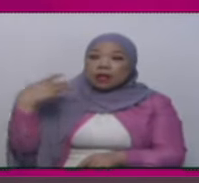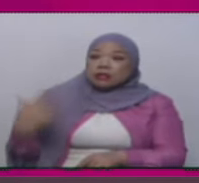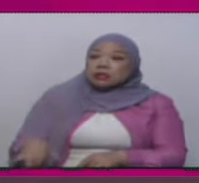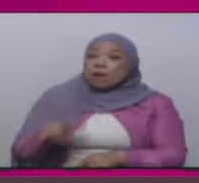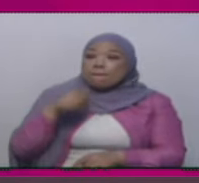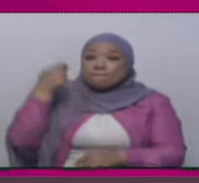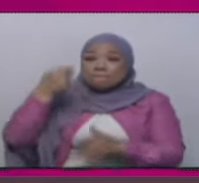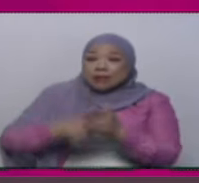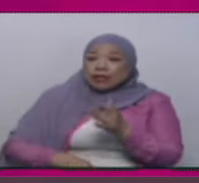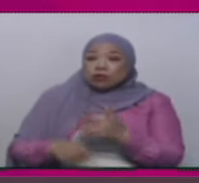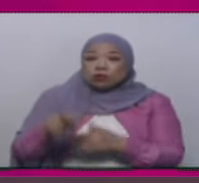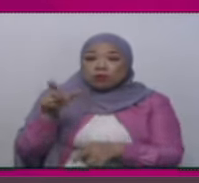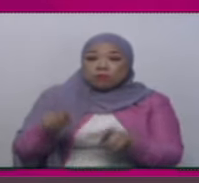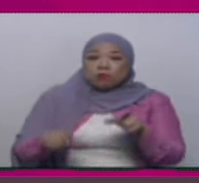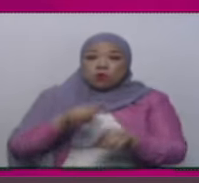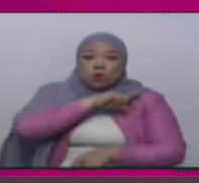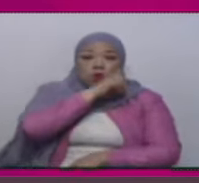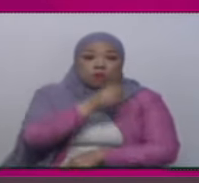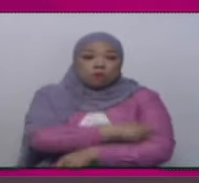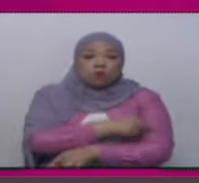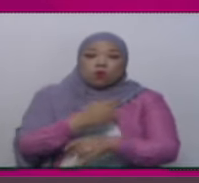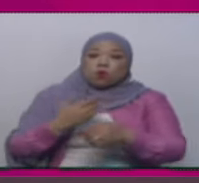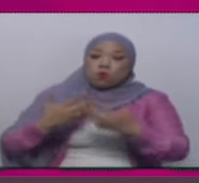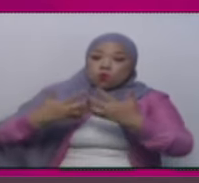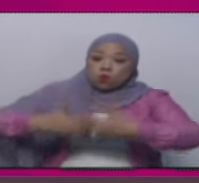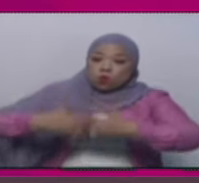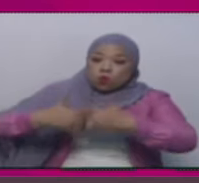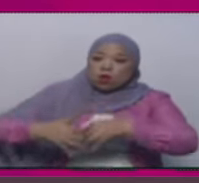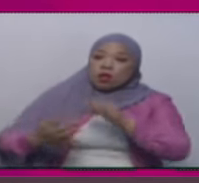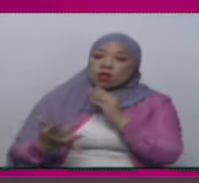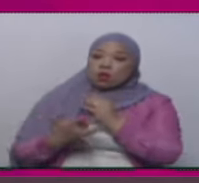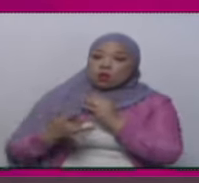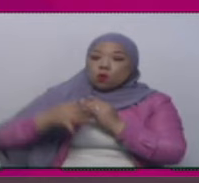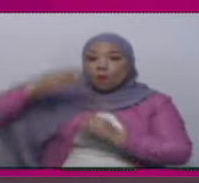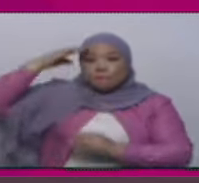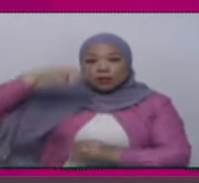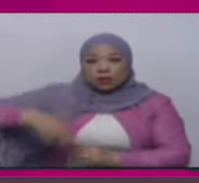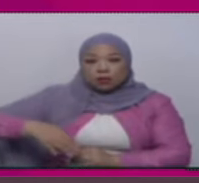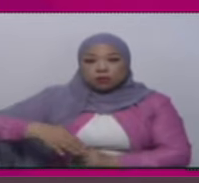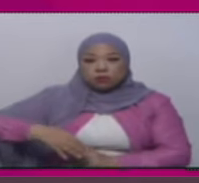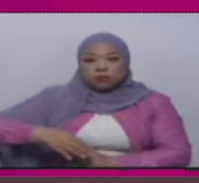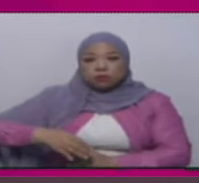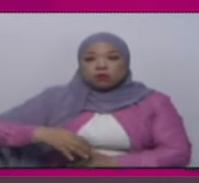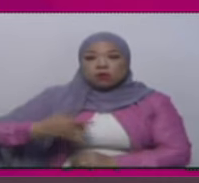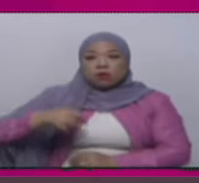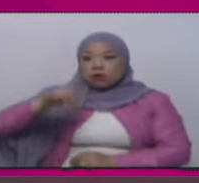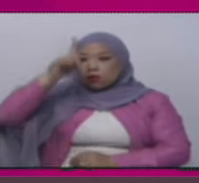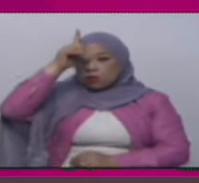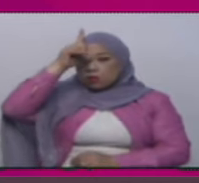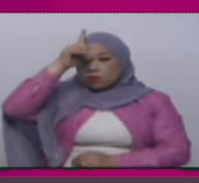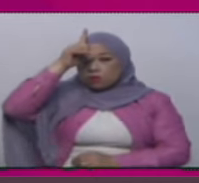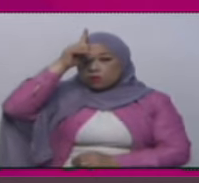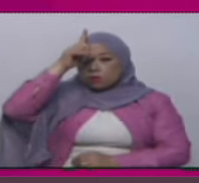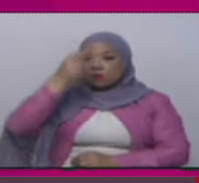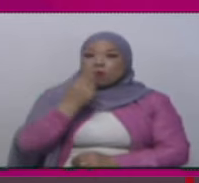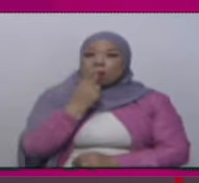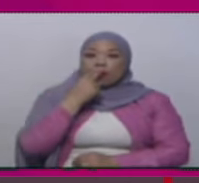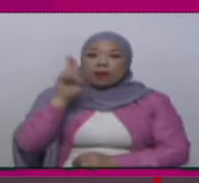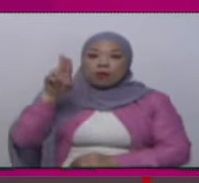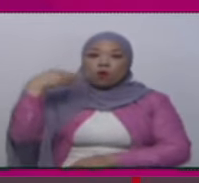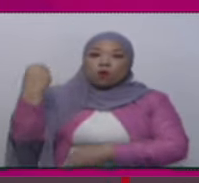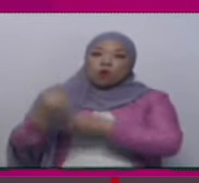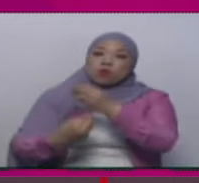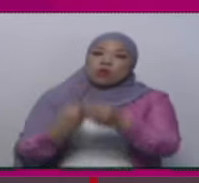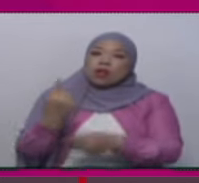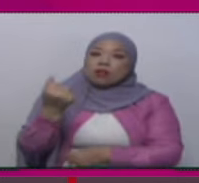Todo el poder industrial, tecnológico, militar de Alemania, la Alemania de Hitler se construyó con